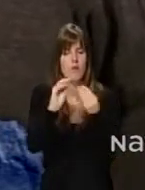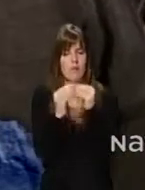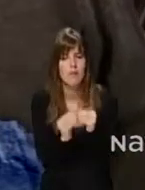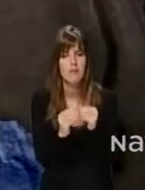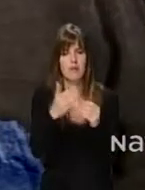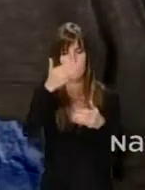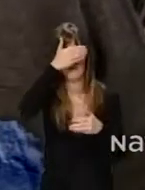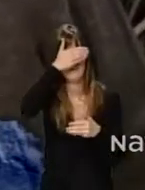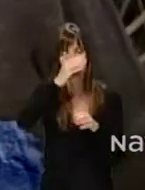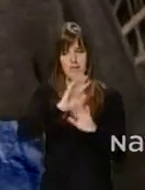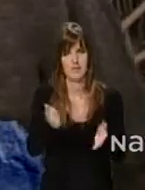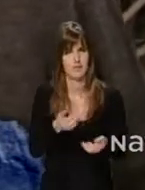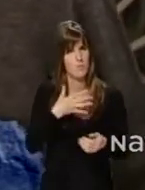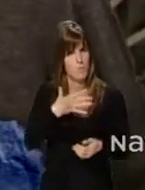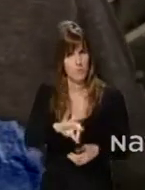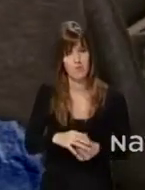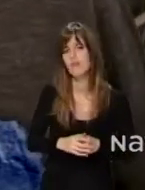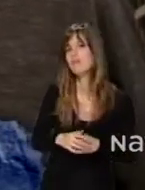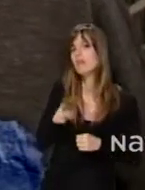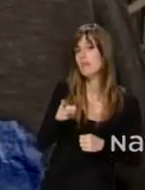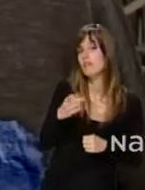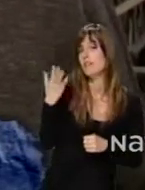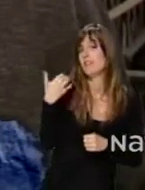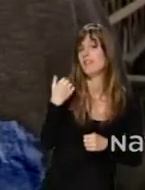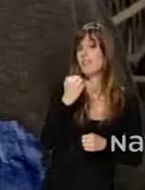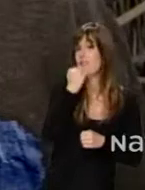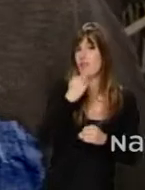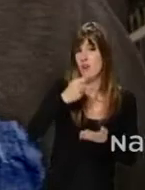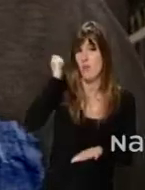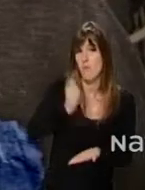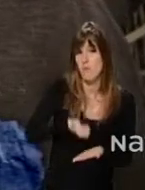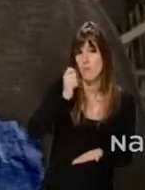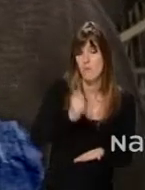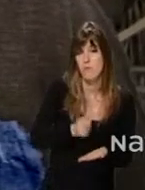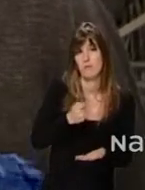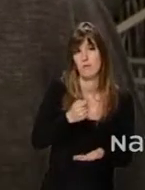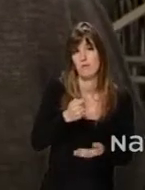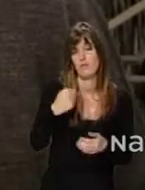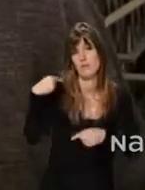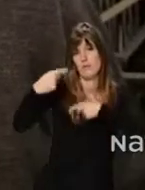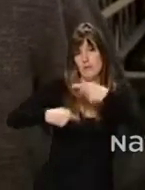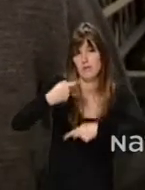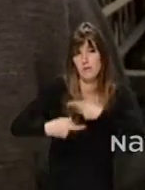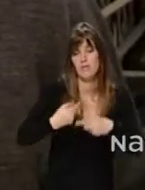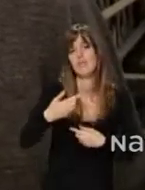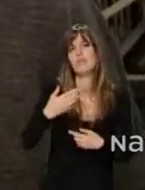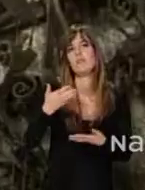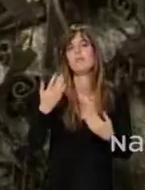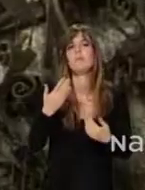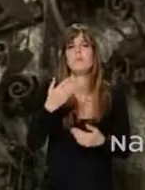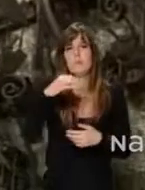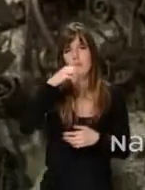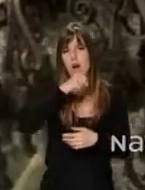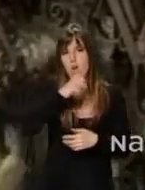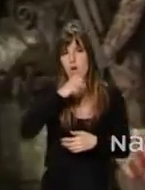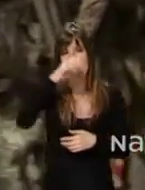siempre. O sea, mi abuelo, mi padre, mis tíos. No de esto, o sea, en forja en el hierro. Todos